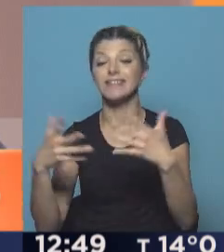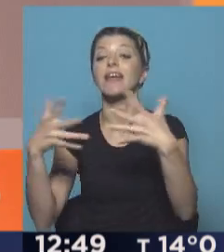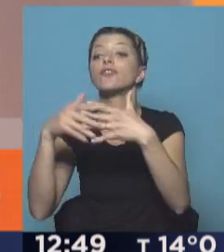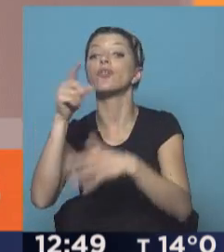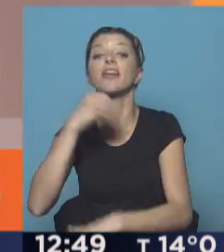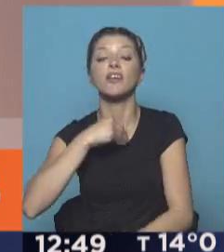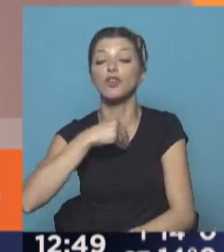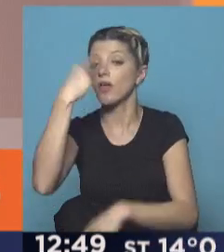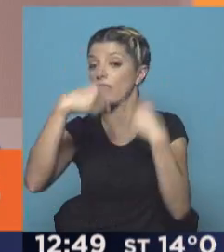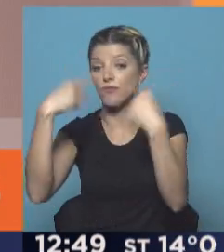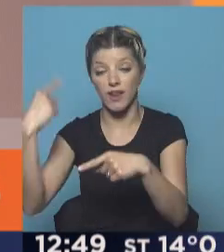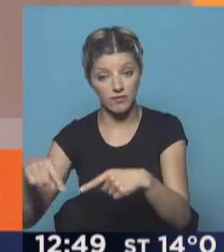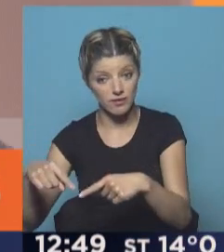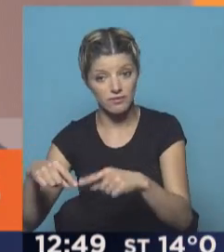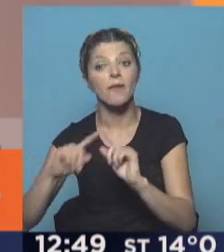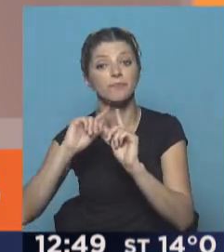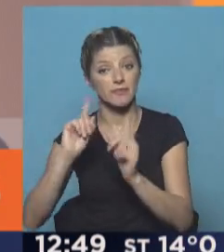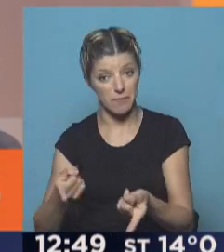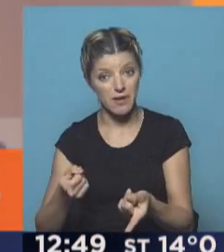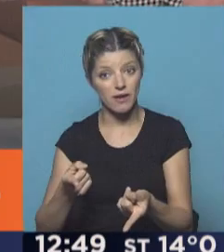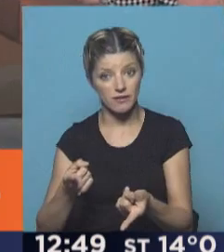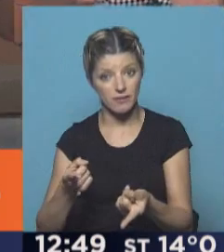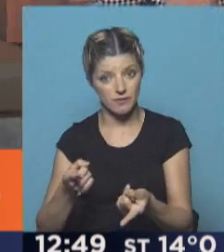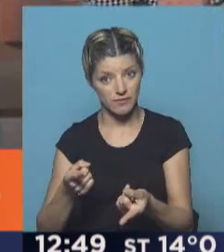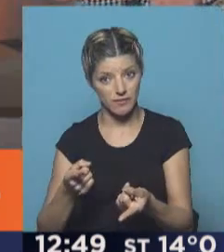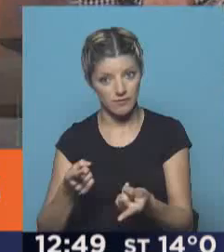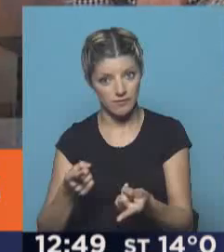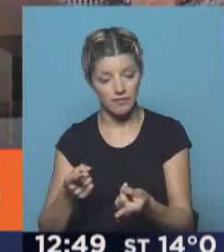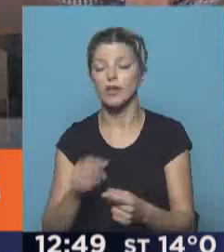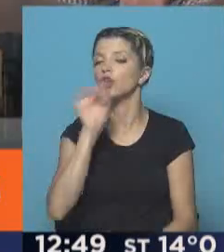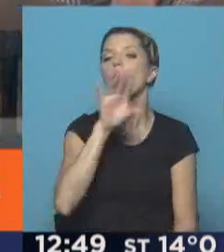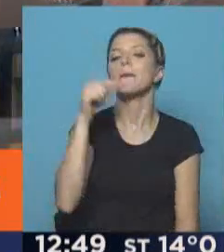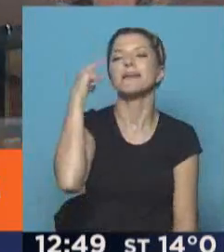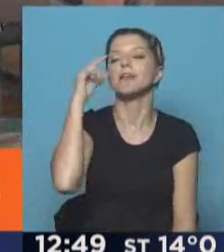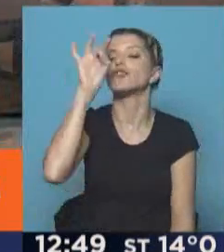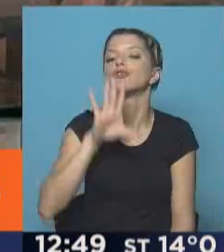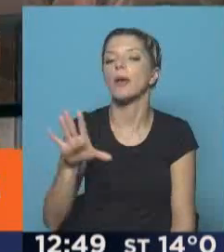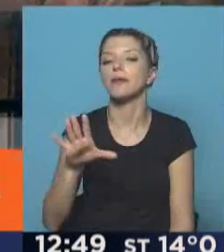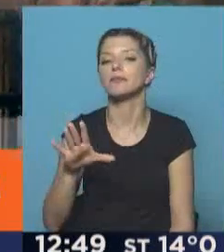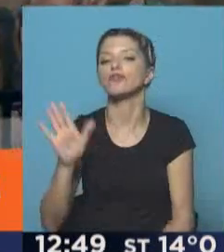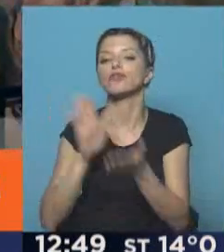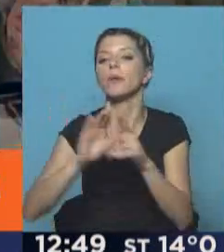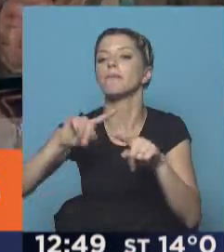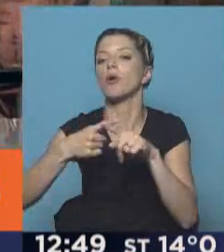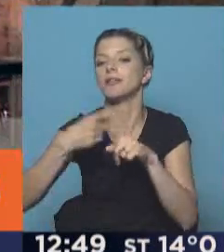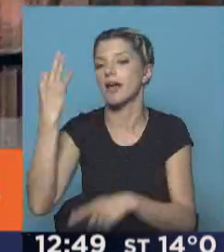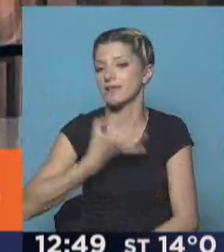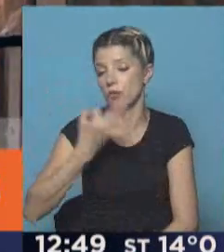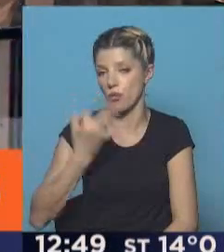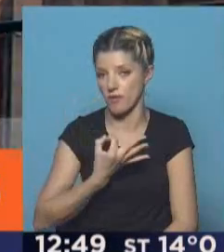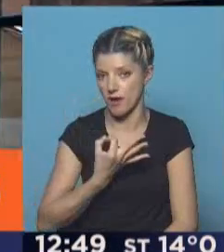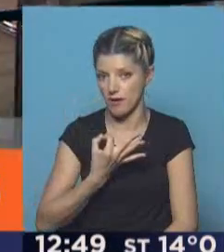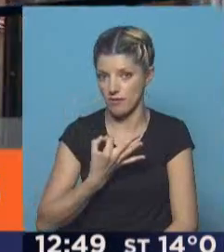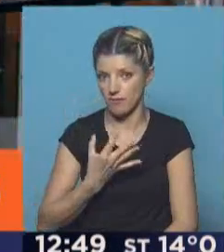y gente de otro origen también evidentemente pasa por una dificultad, y no responder únicamente con condiciones de políticas de seguridad, que